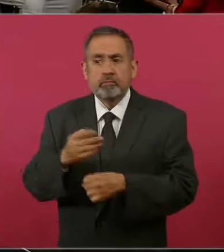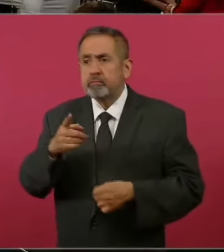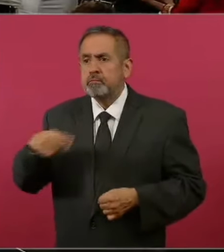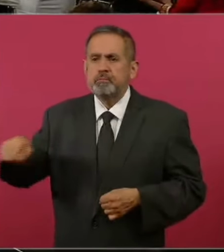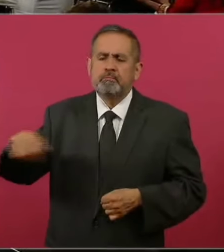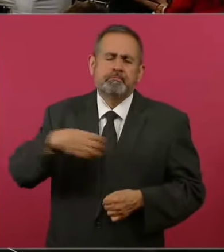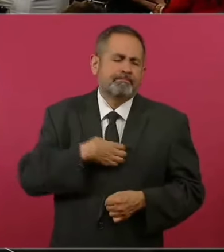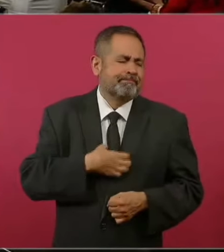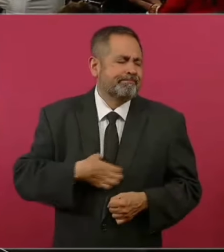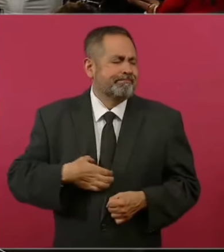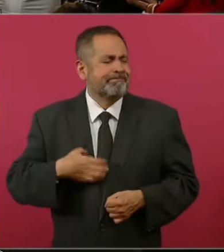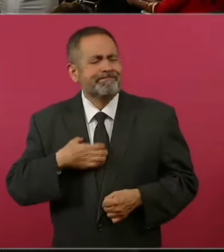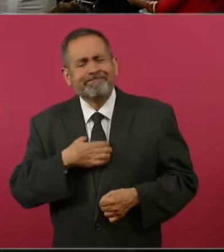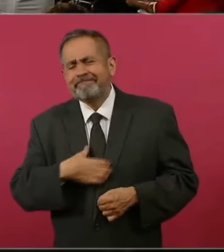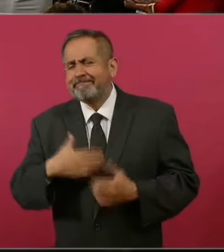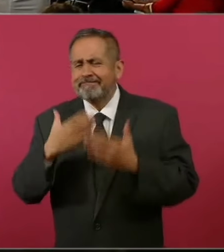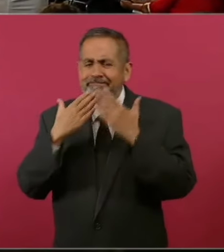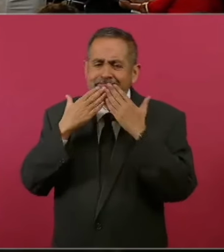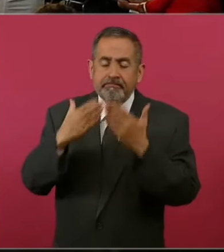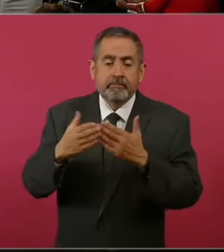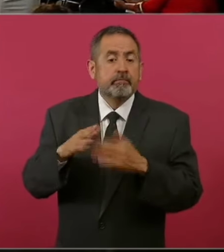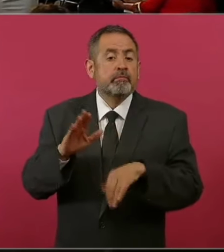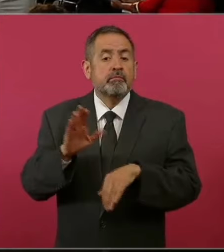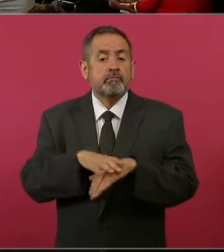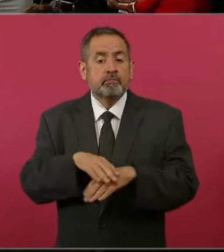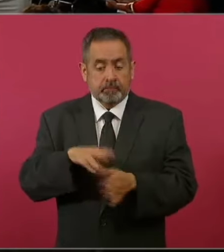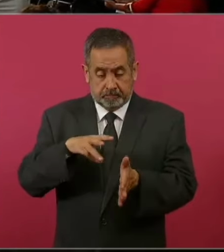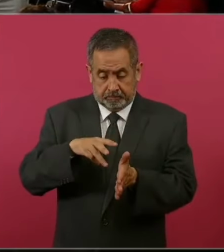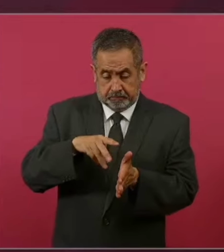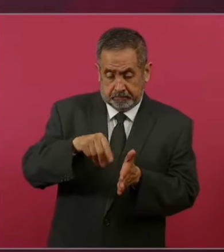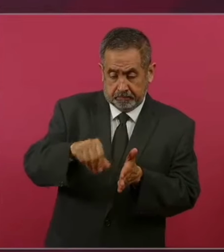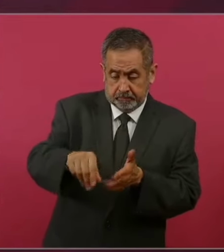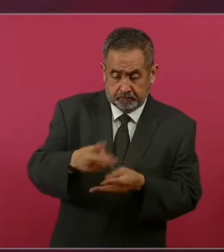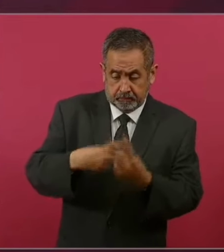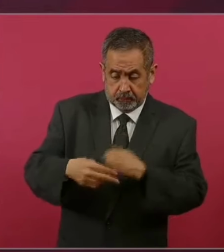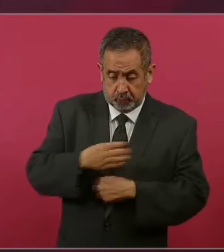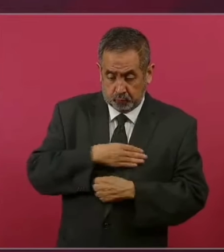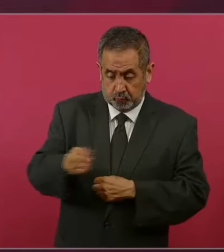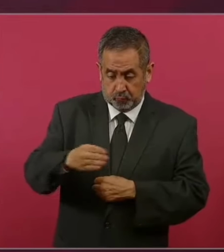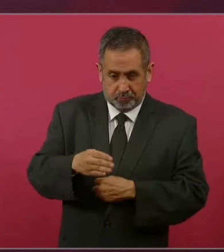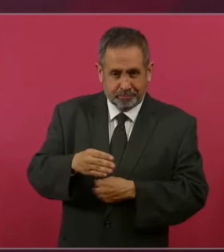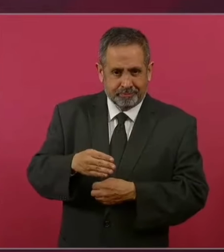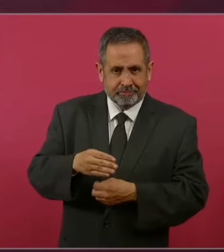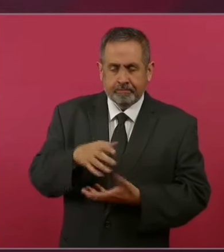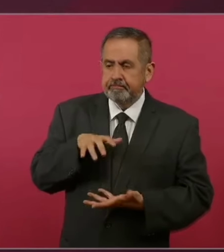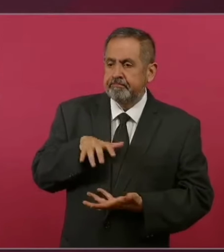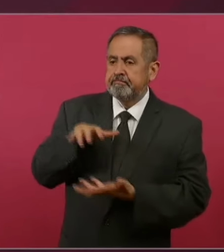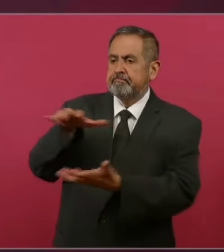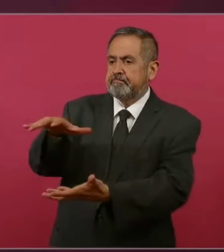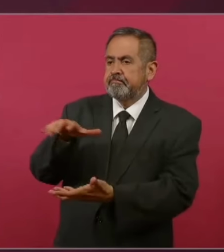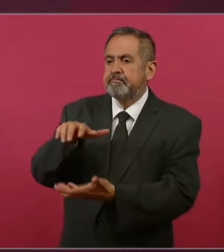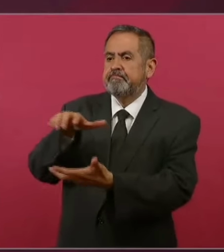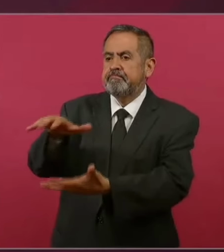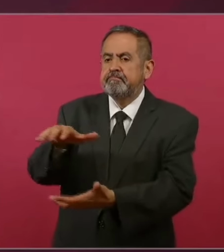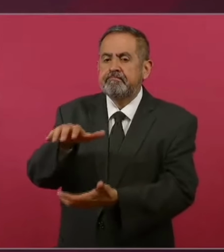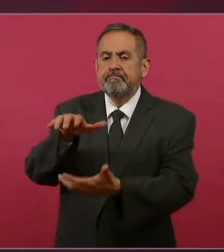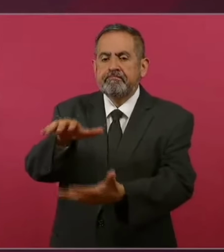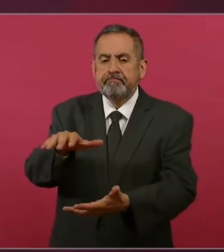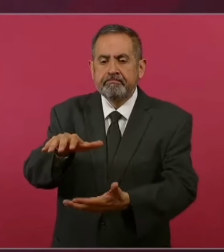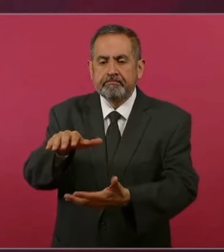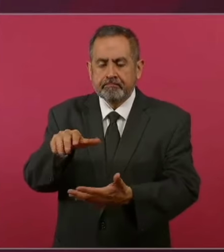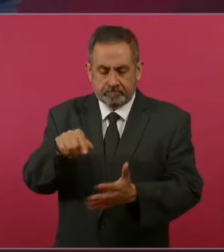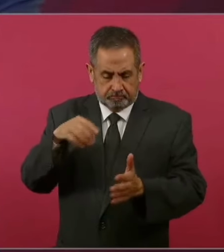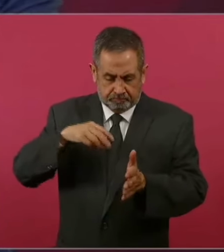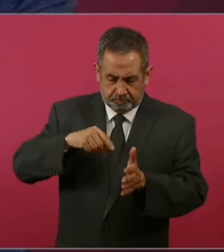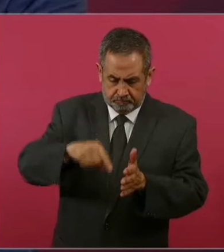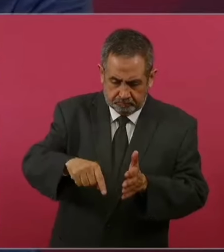contenta con el fertilizante, que estamos buscando que no sea